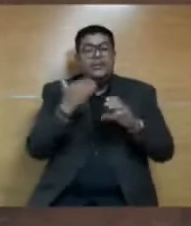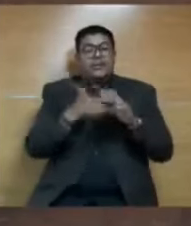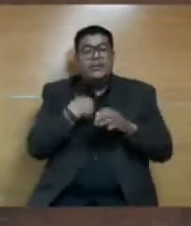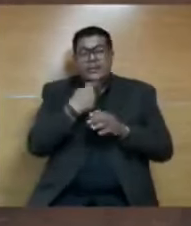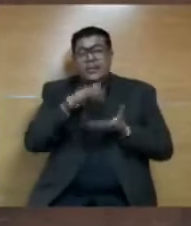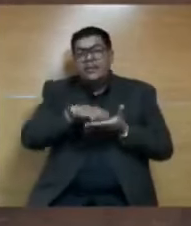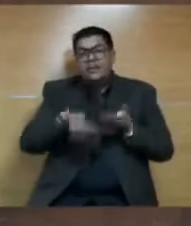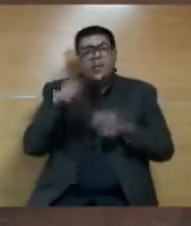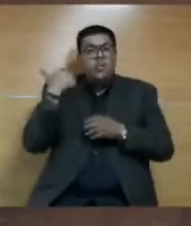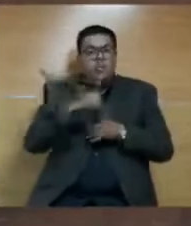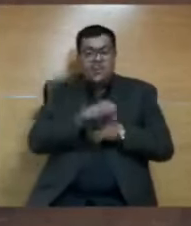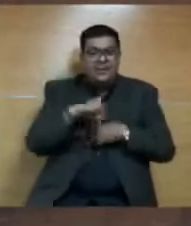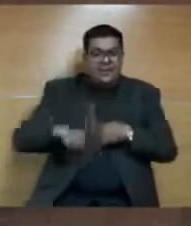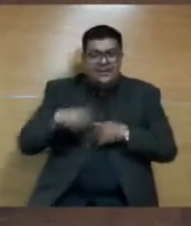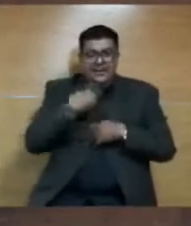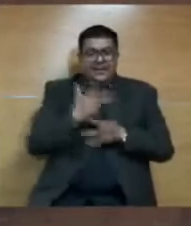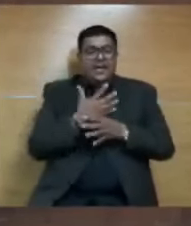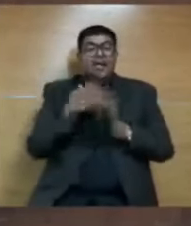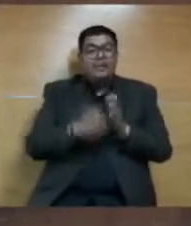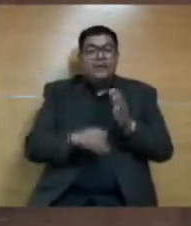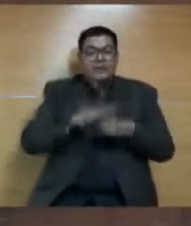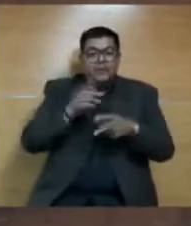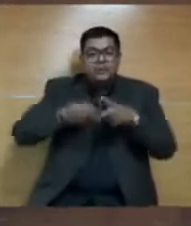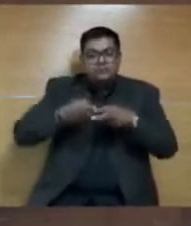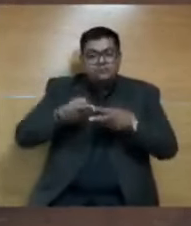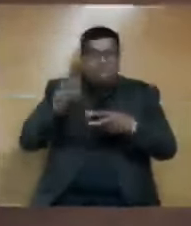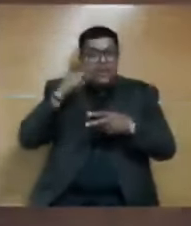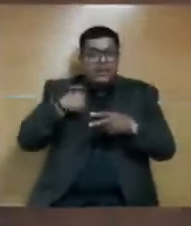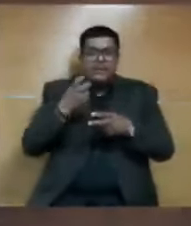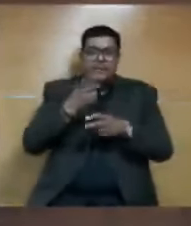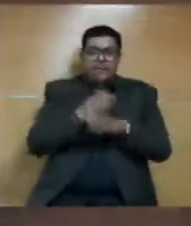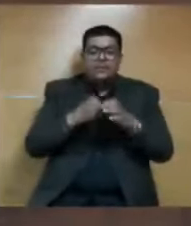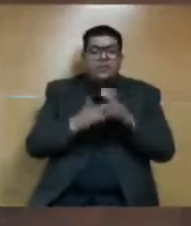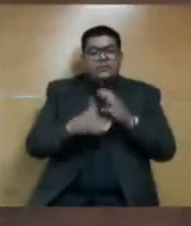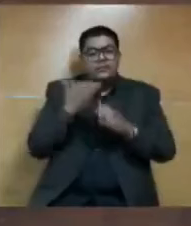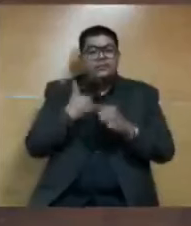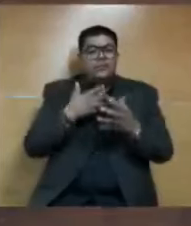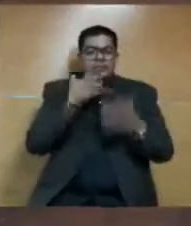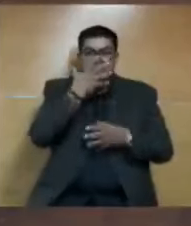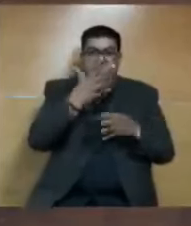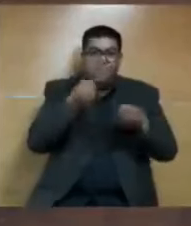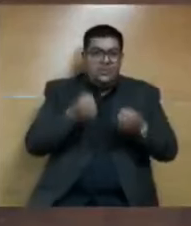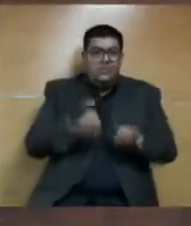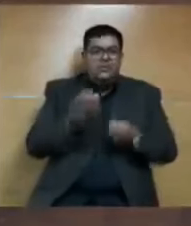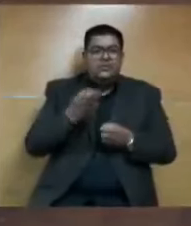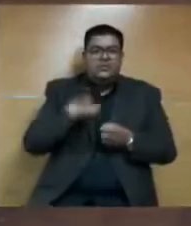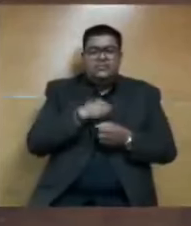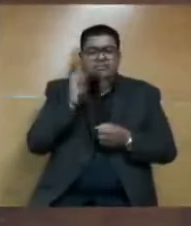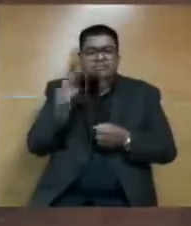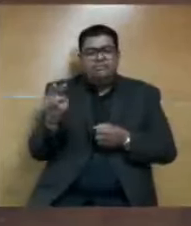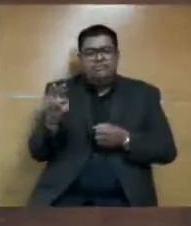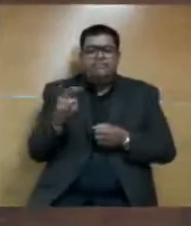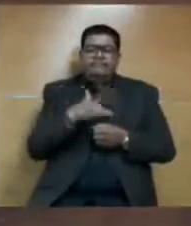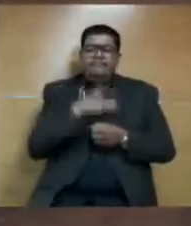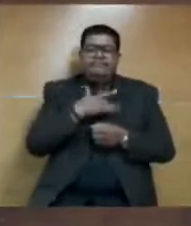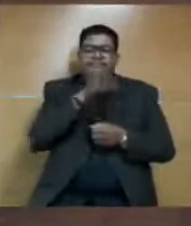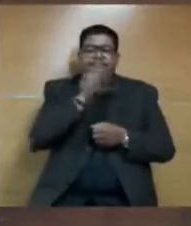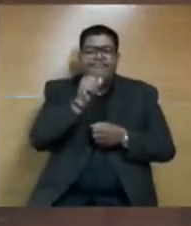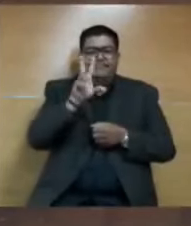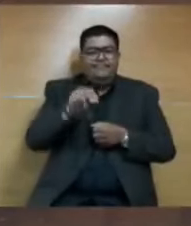que en el caso Guadalajara hay ausencia de instrumentos de medición y afectación al principio de certeza, se propone calificarlo como